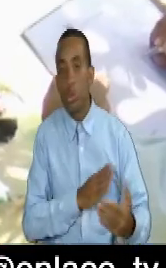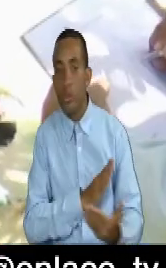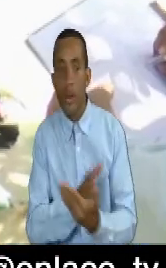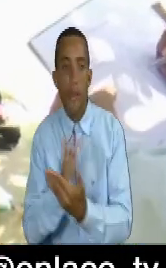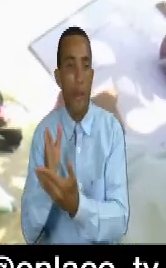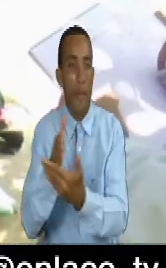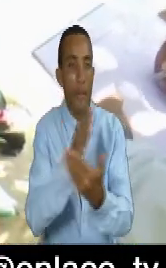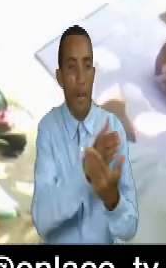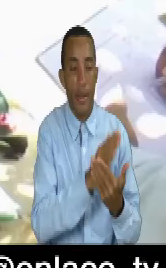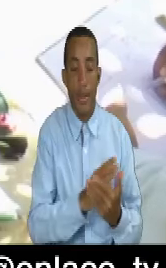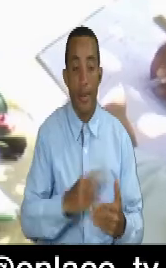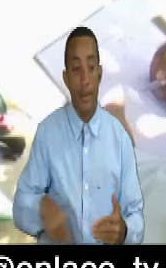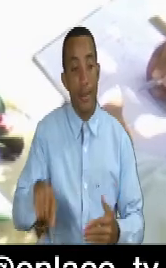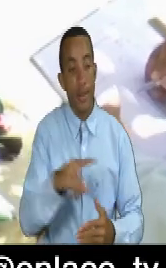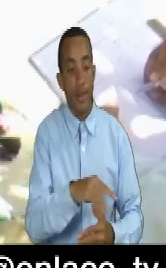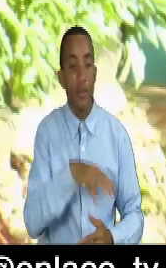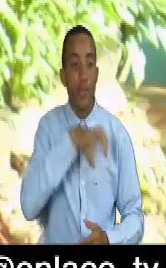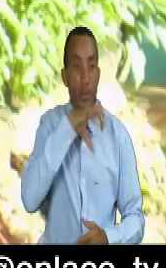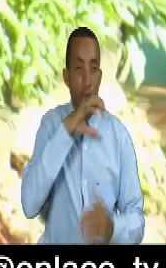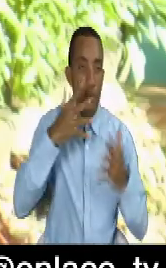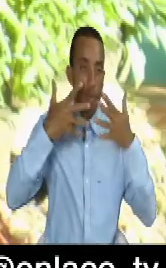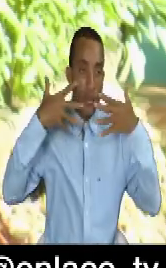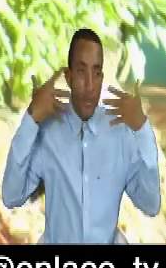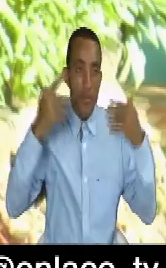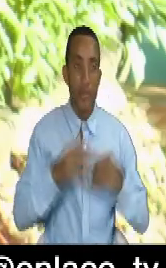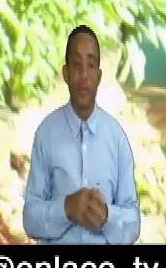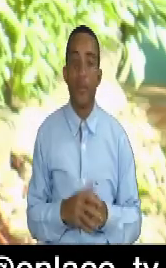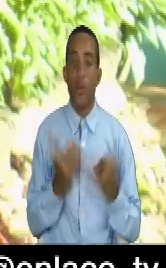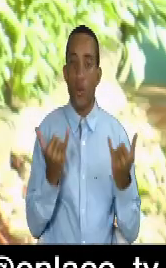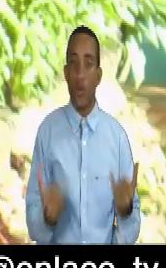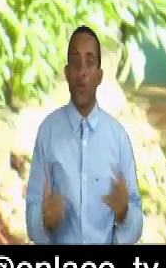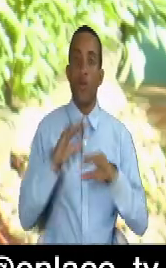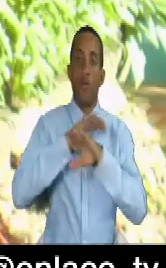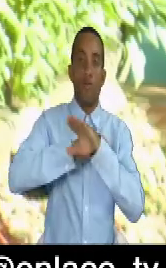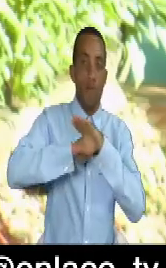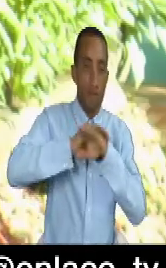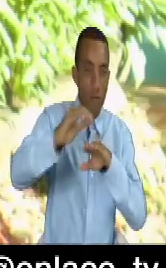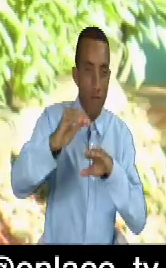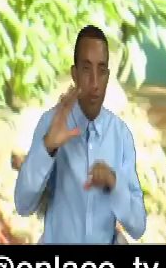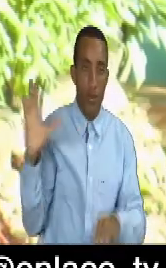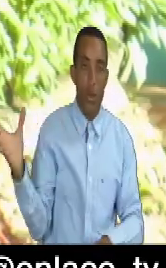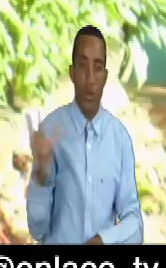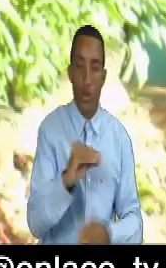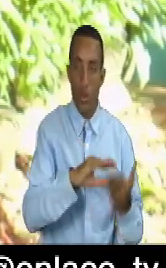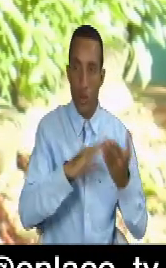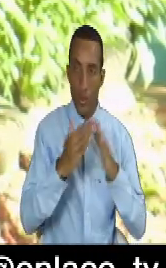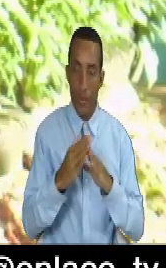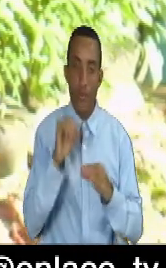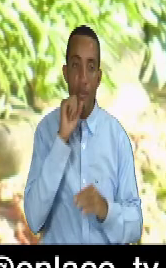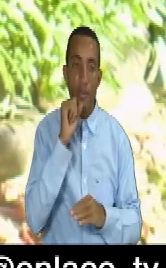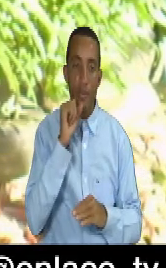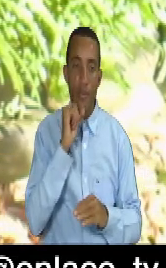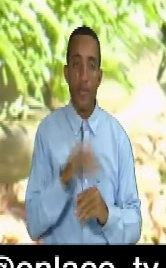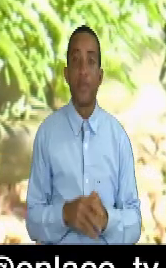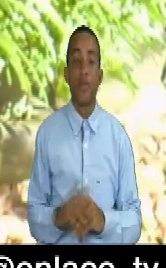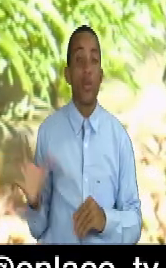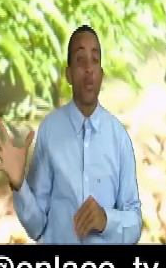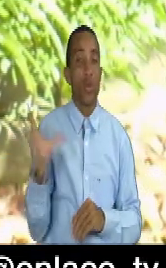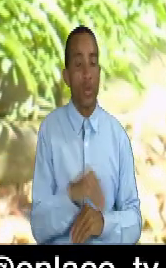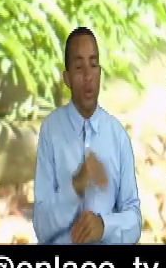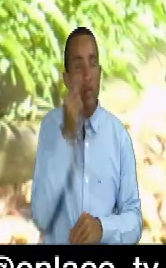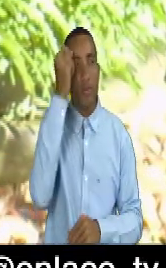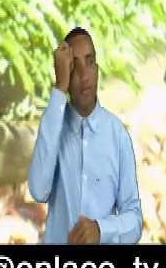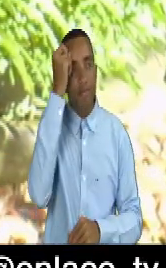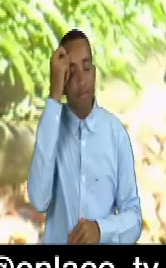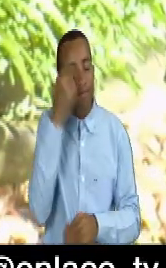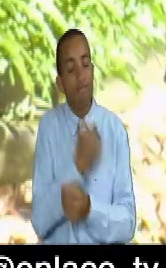garantizar una vida sana al perro y al gato. Estoy invitando hoy a la comunidad de Barranca Bermeja a que de una manera muy consciente, con mucho